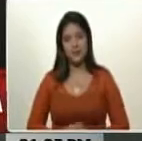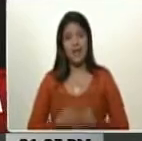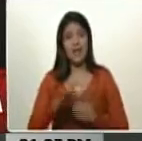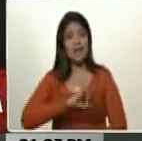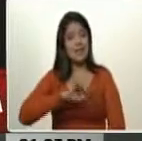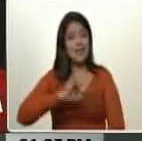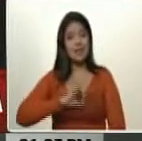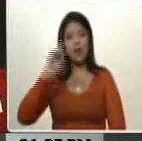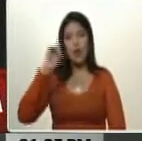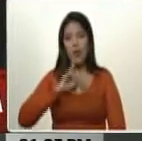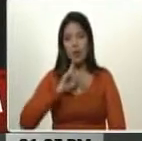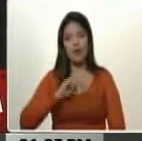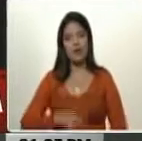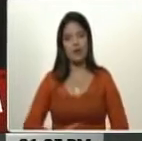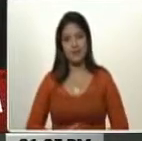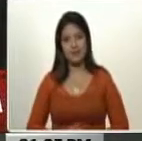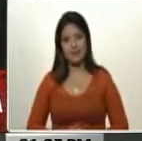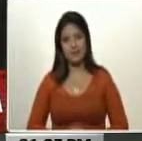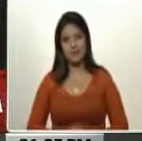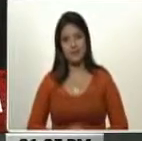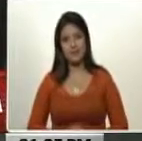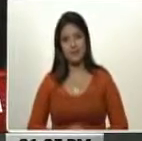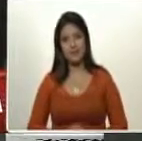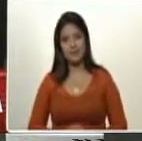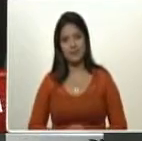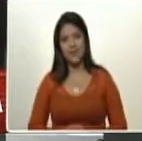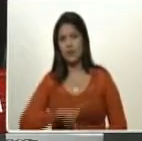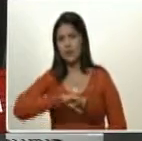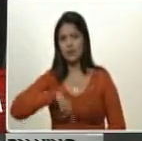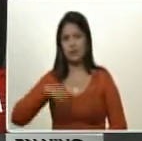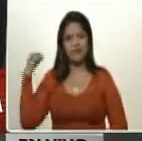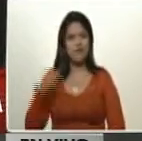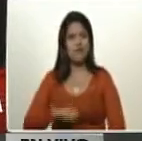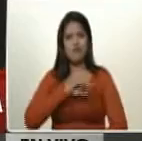identidad bolivariana, lo que nos hace irreductibles.